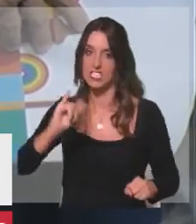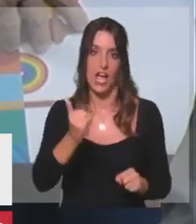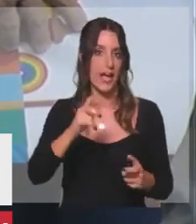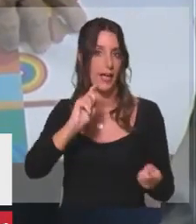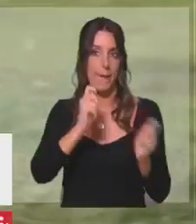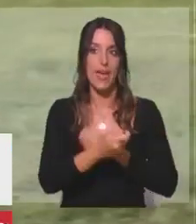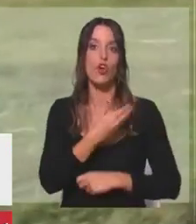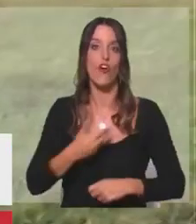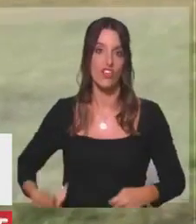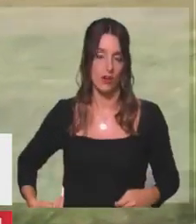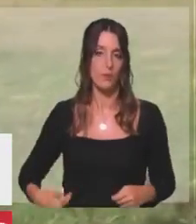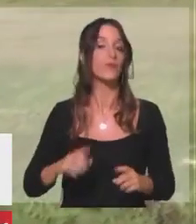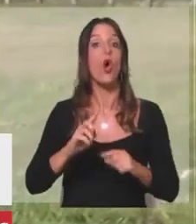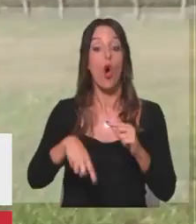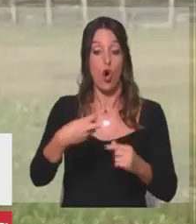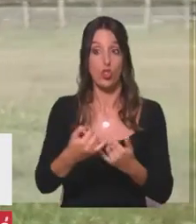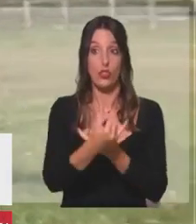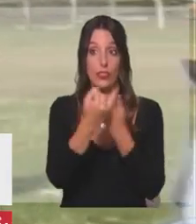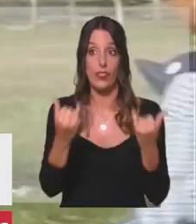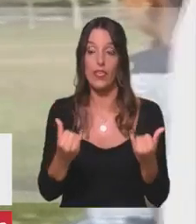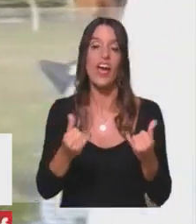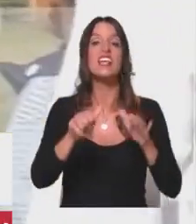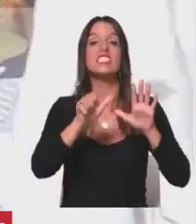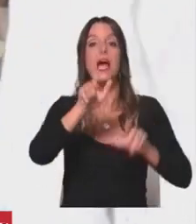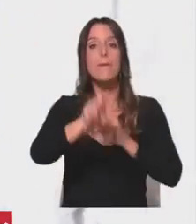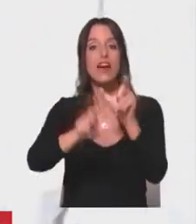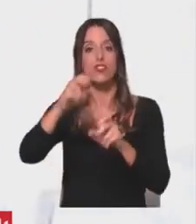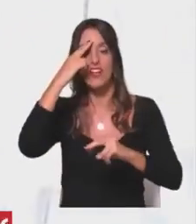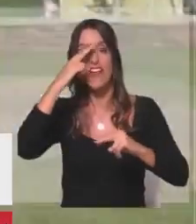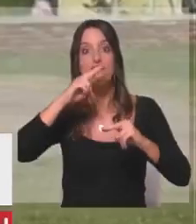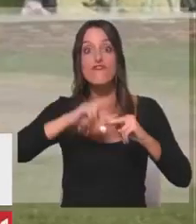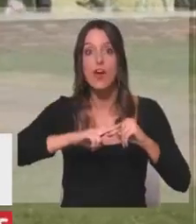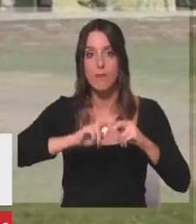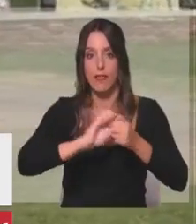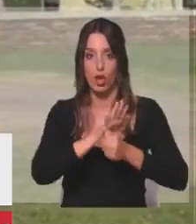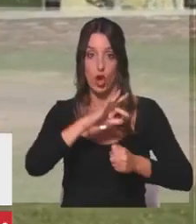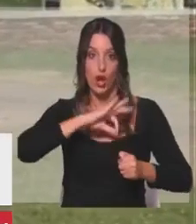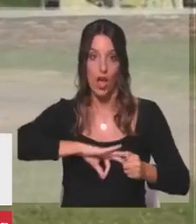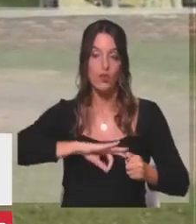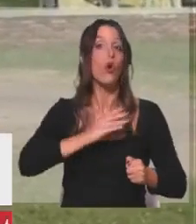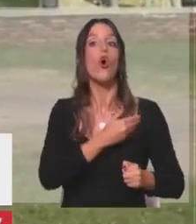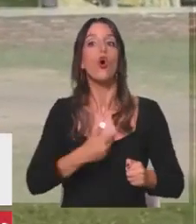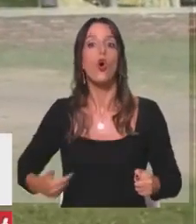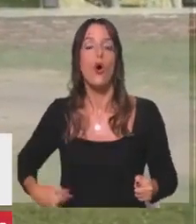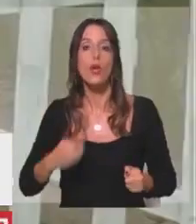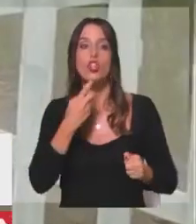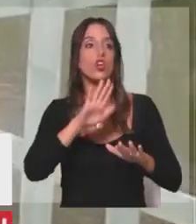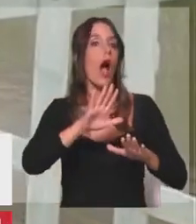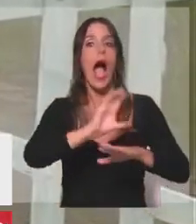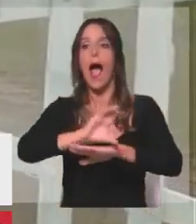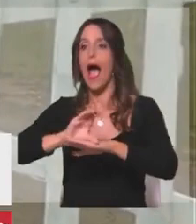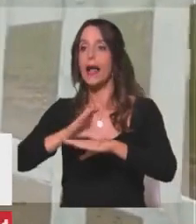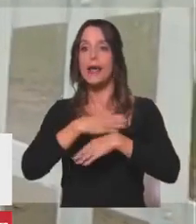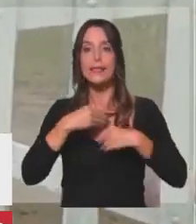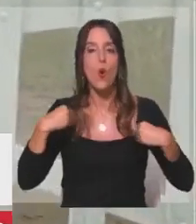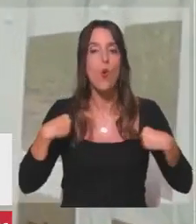del gobierno. Al día siguiente, con 6 casos positivos confirmados, el gobierno dispuso la suspensión de clases en todos los